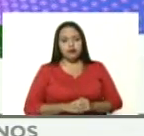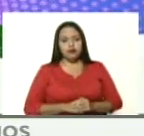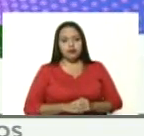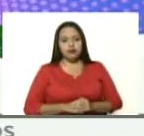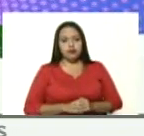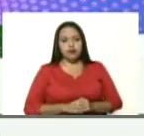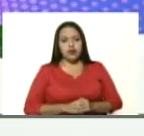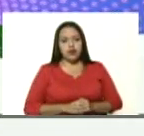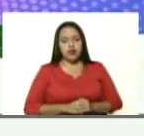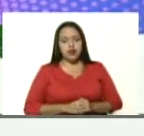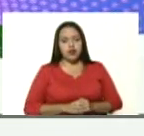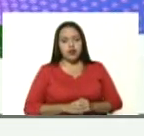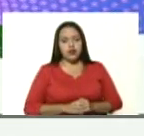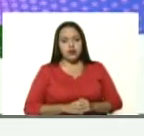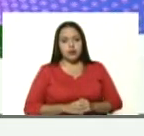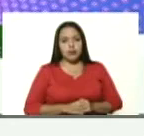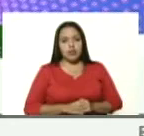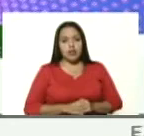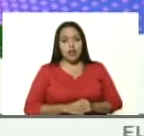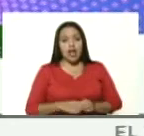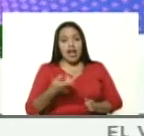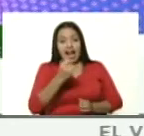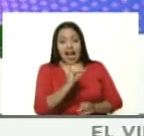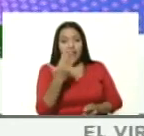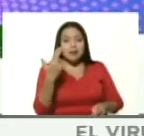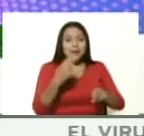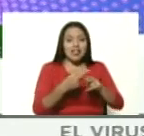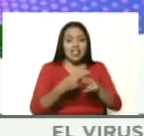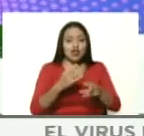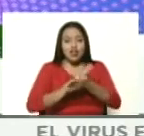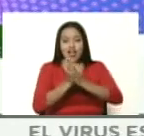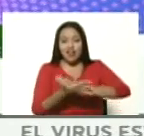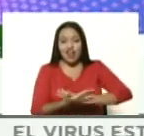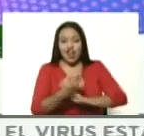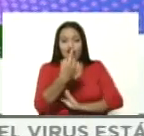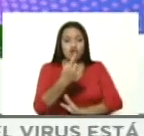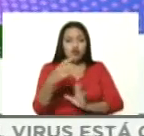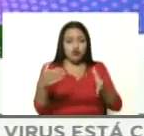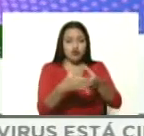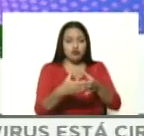una especie está en peligro de extinción.